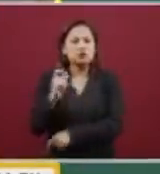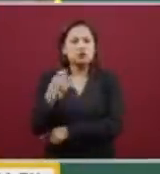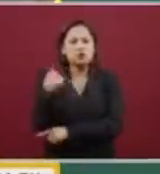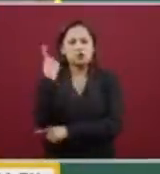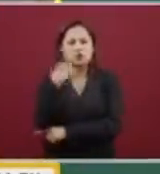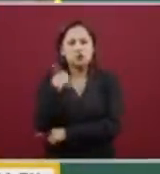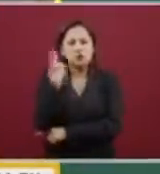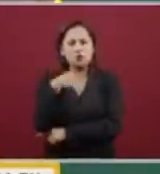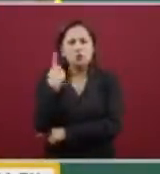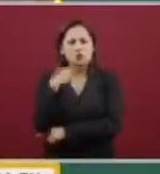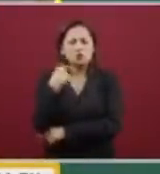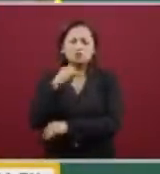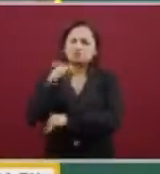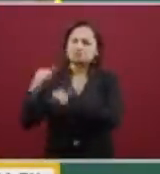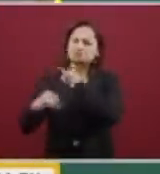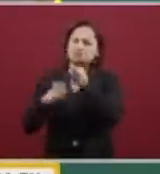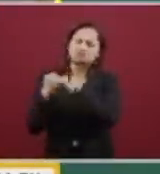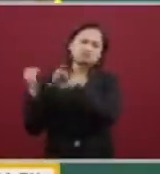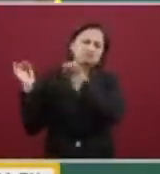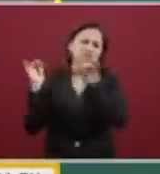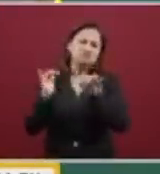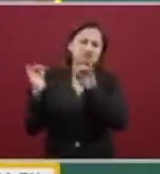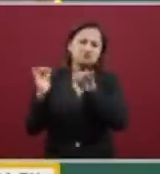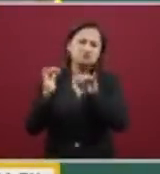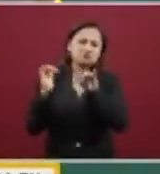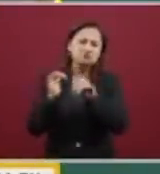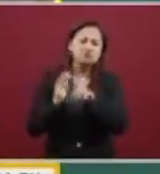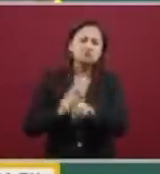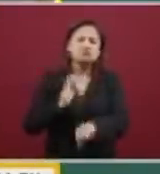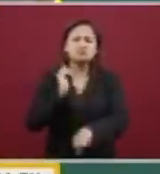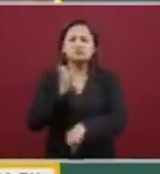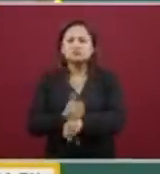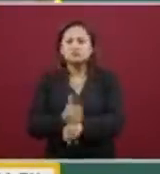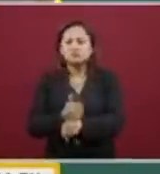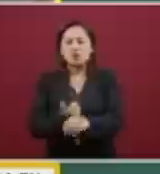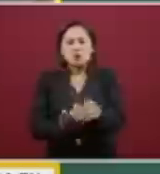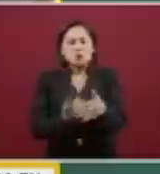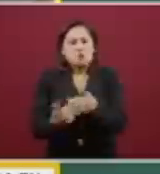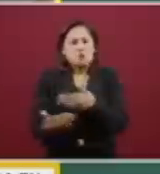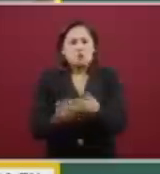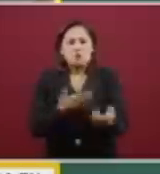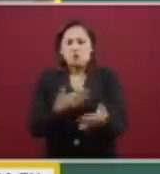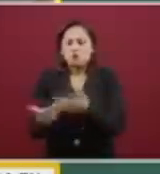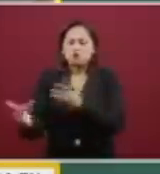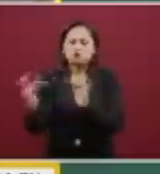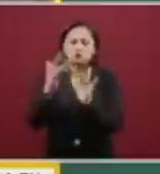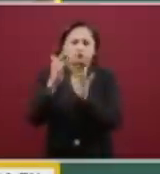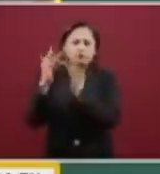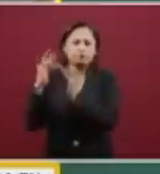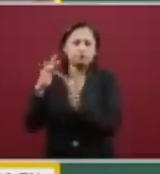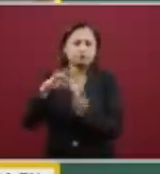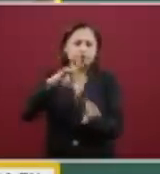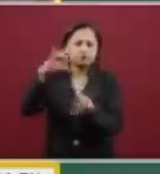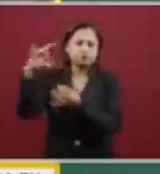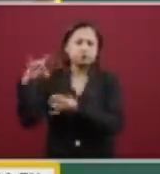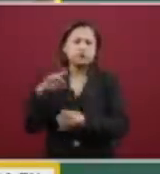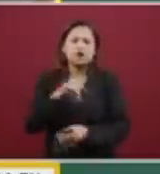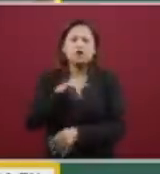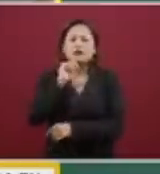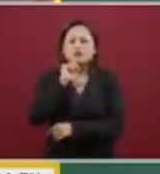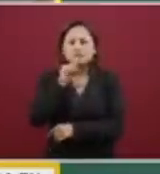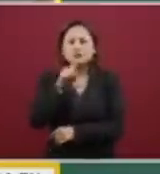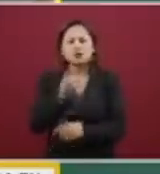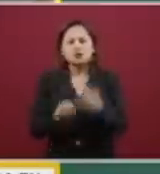internacional y estará dotado de los más modernos sistemas de navegación con altos estándares de seguridad con nuevos procedimientos